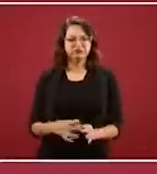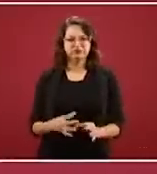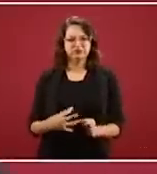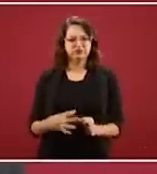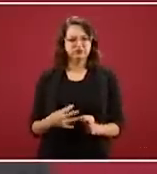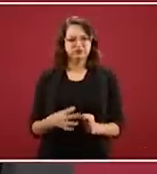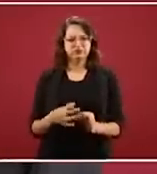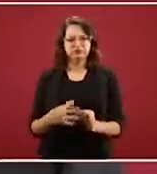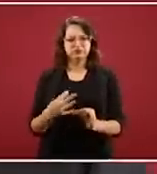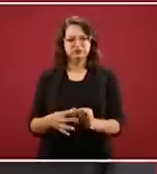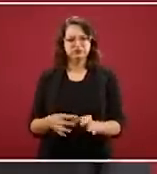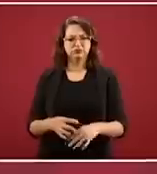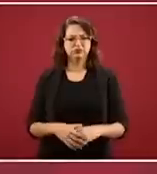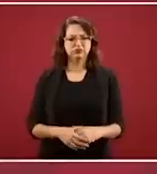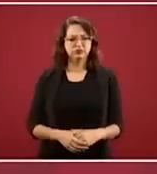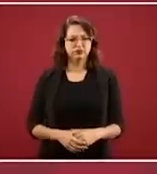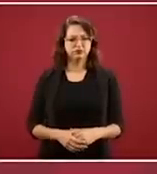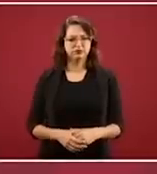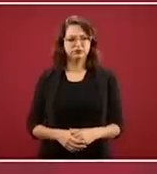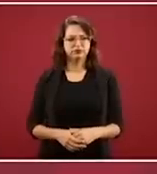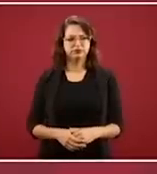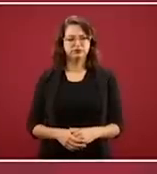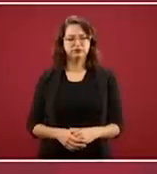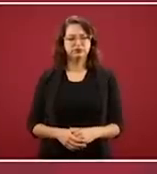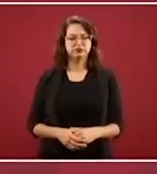no hemos dejado de